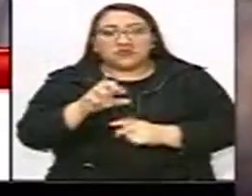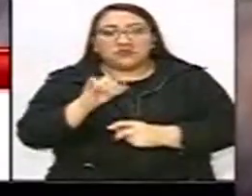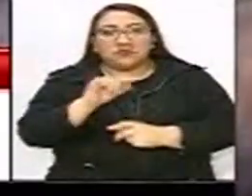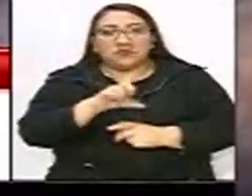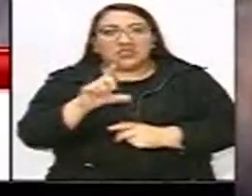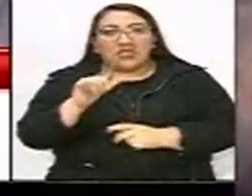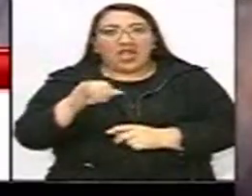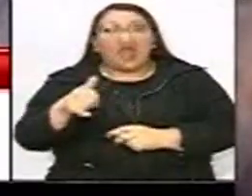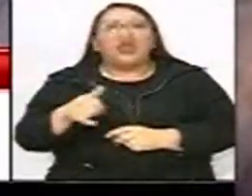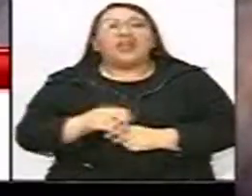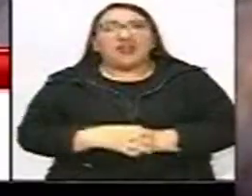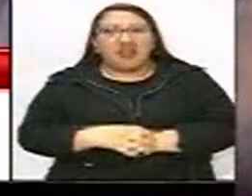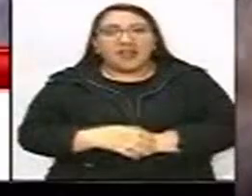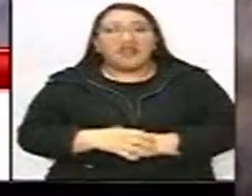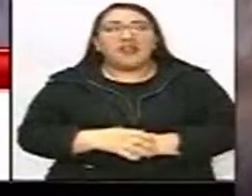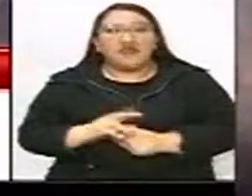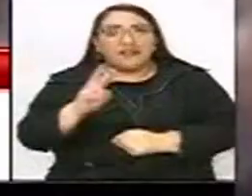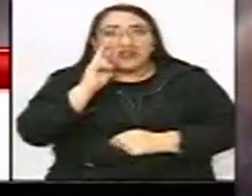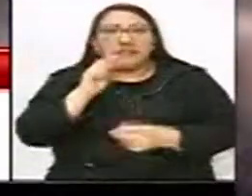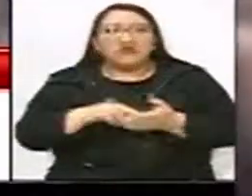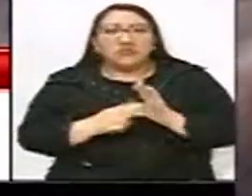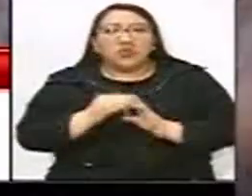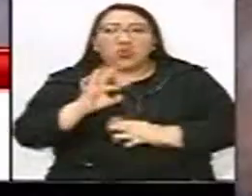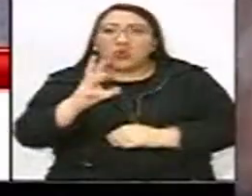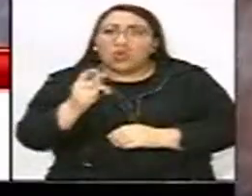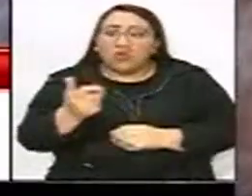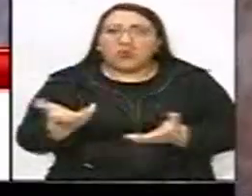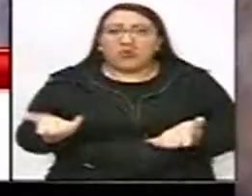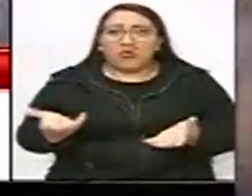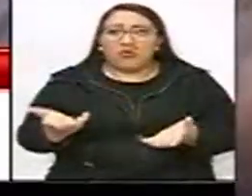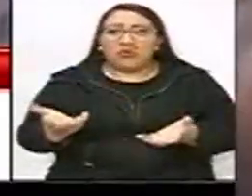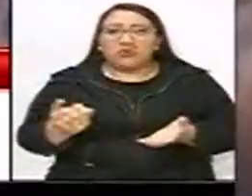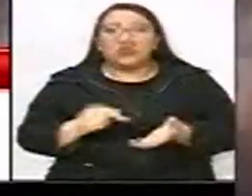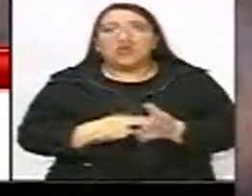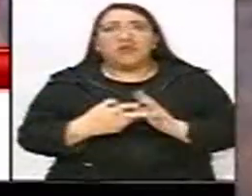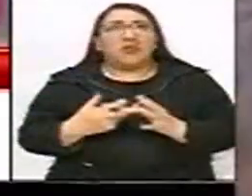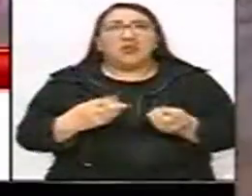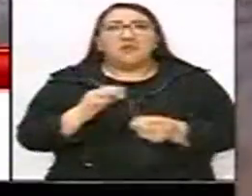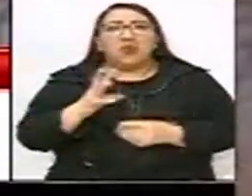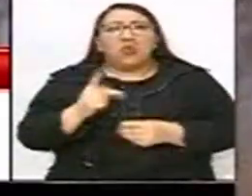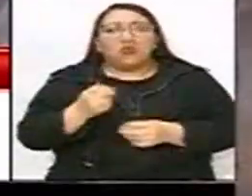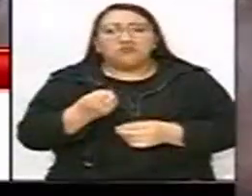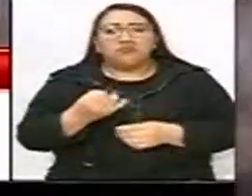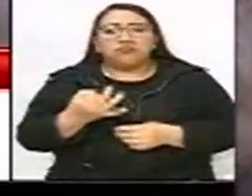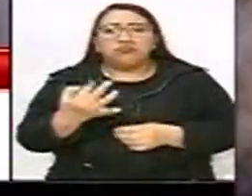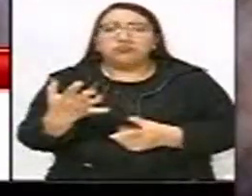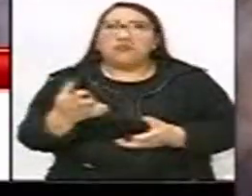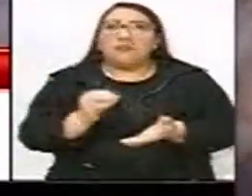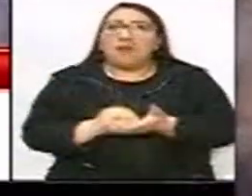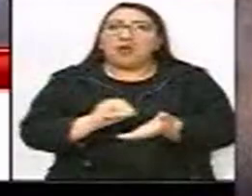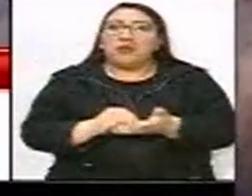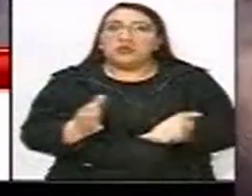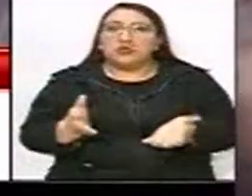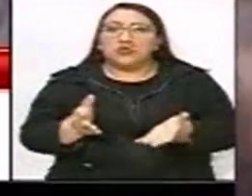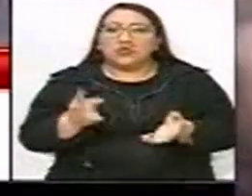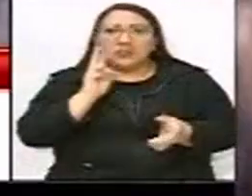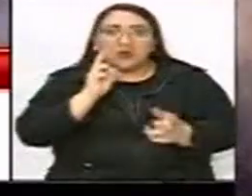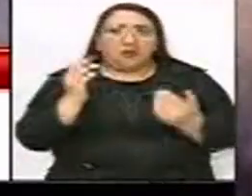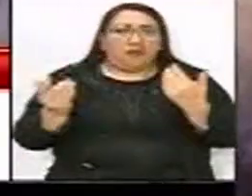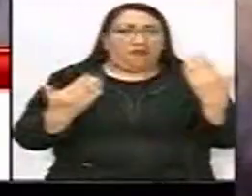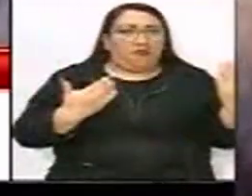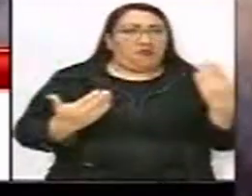pillaje, es un robo. Es un robo sistematizado,